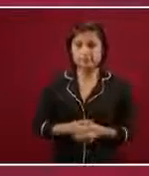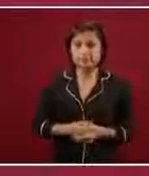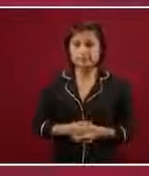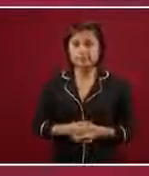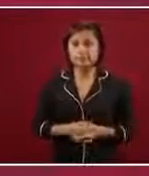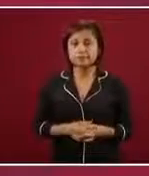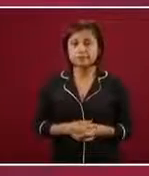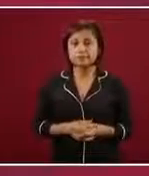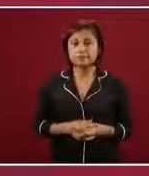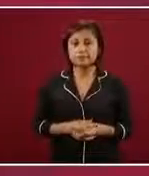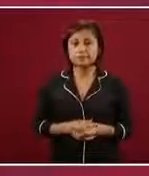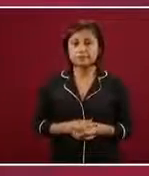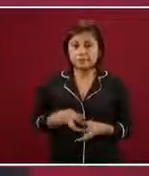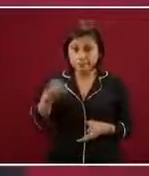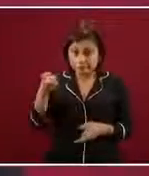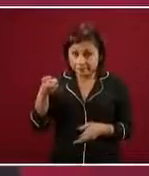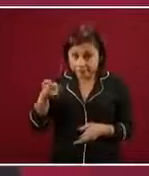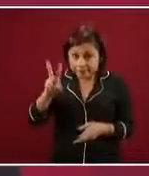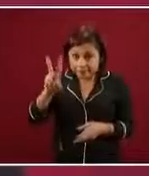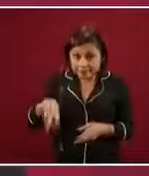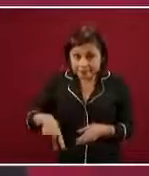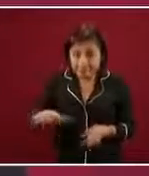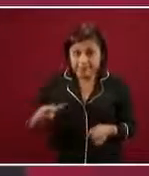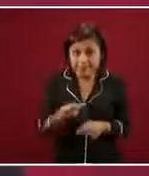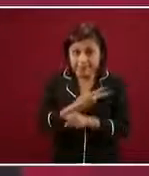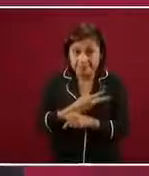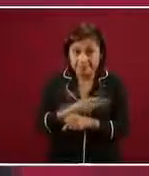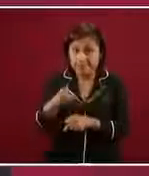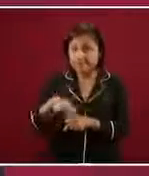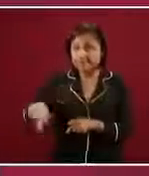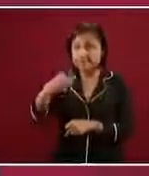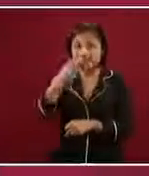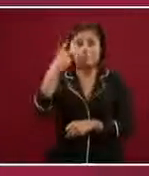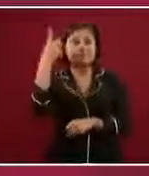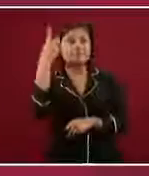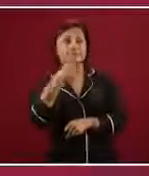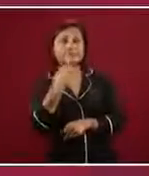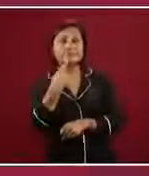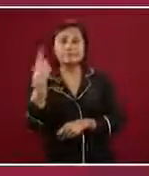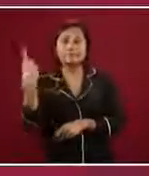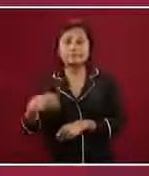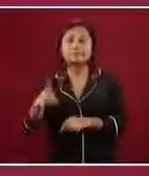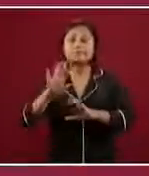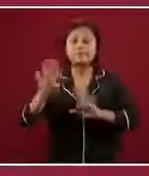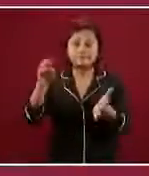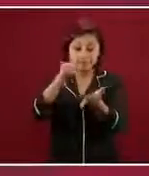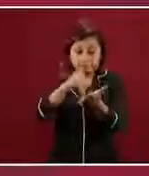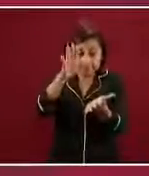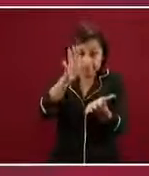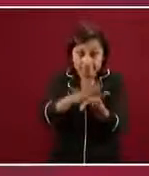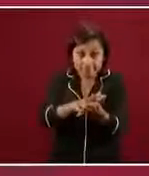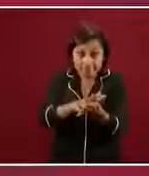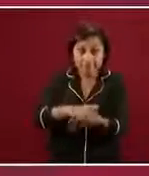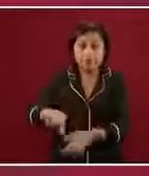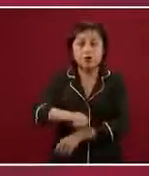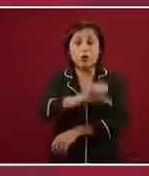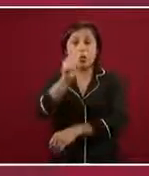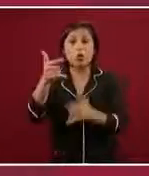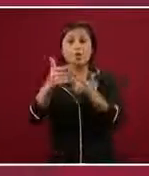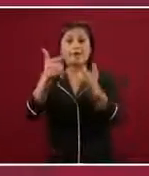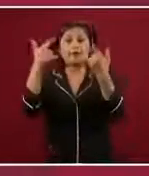Pero eso está documentado, como está documentado que de Los Pinos